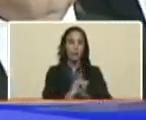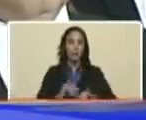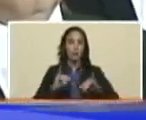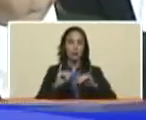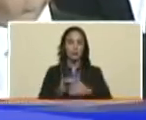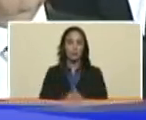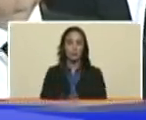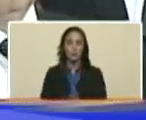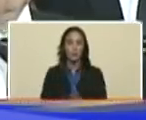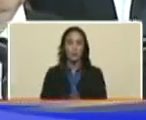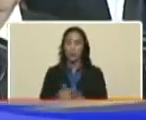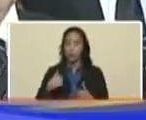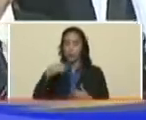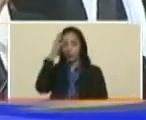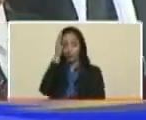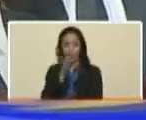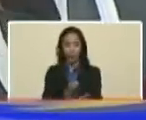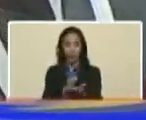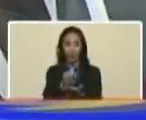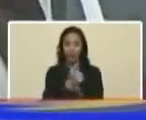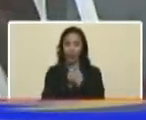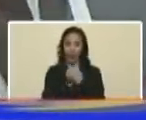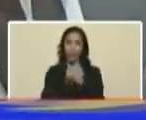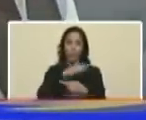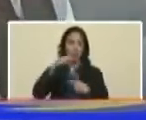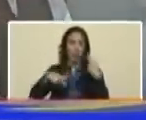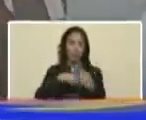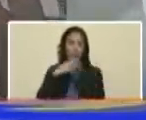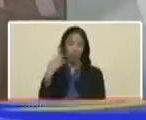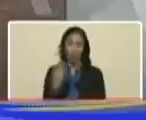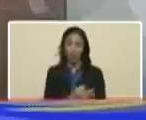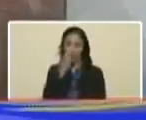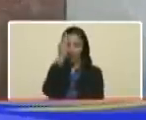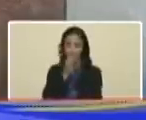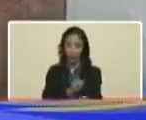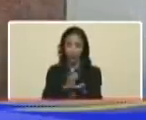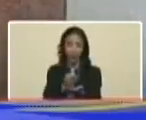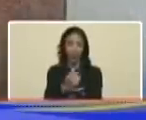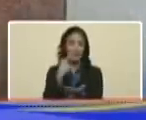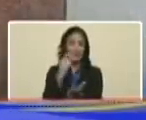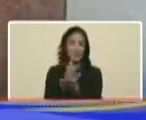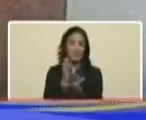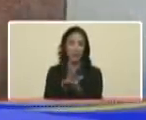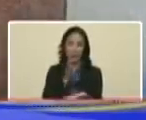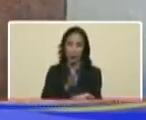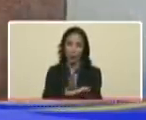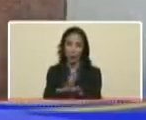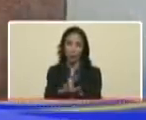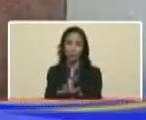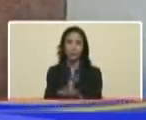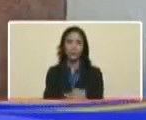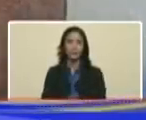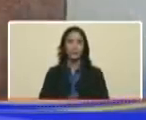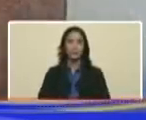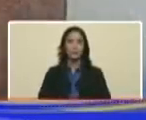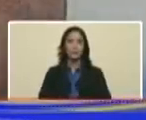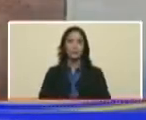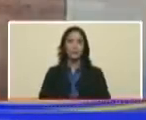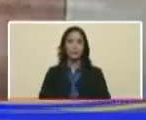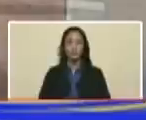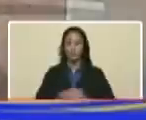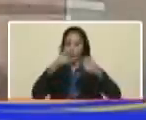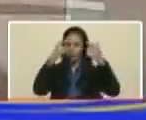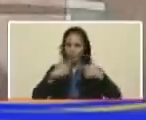No solo fue leal a la revolución bolivariana, que lo fue siempre,